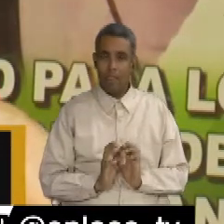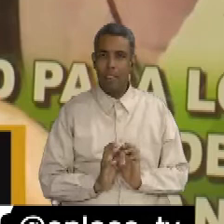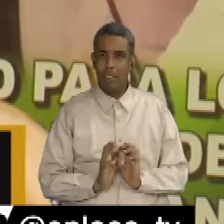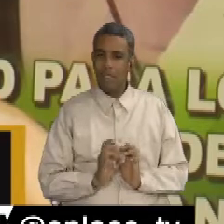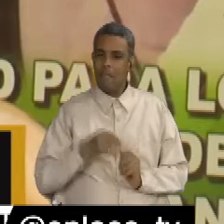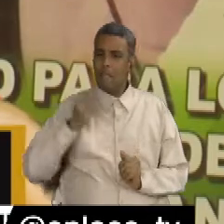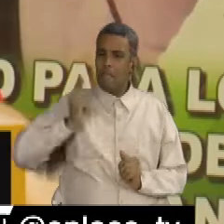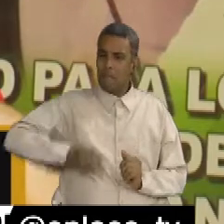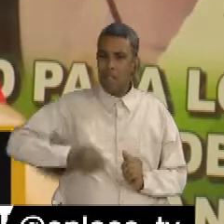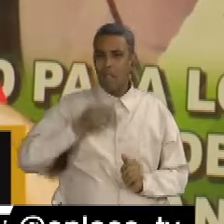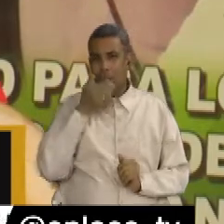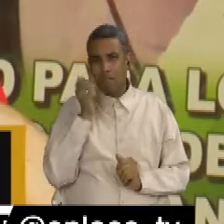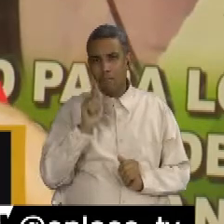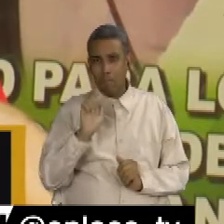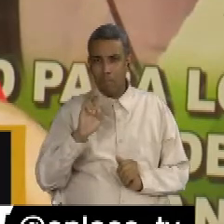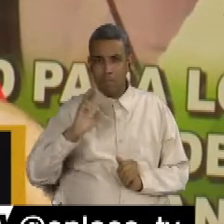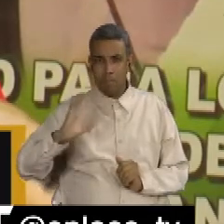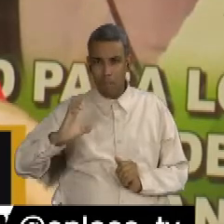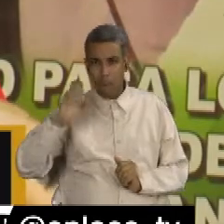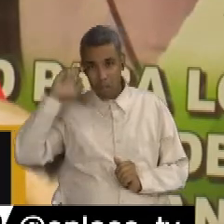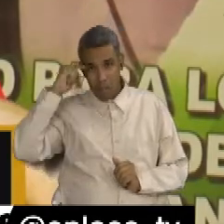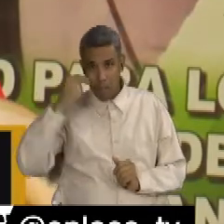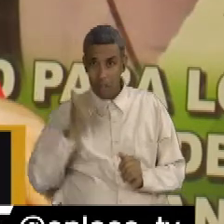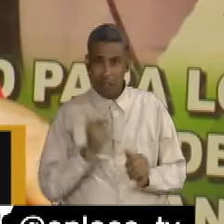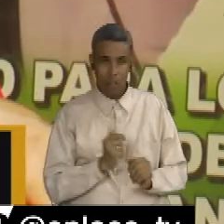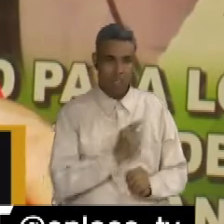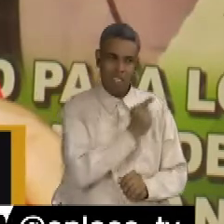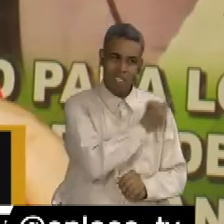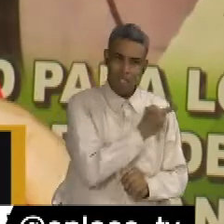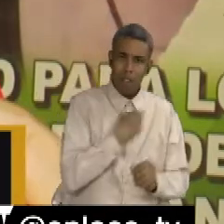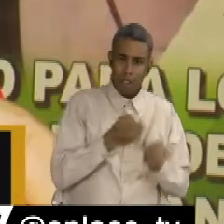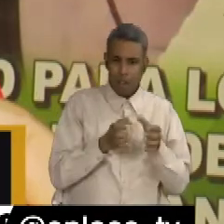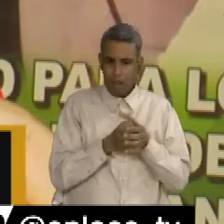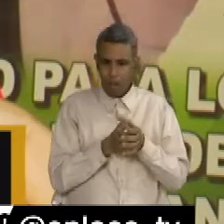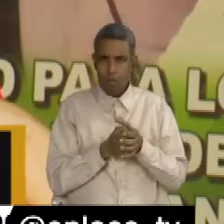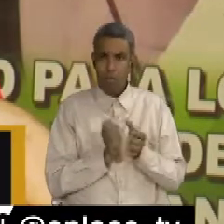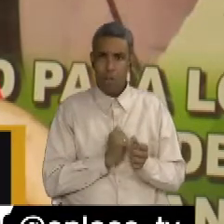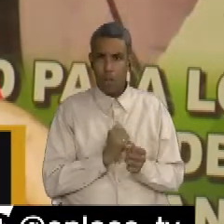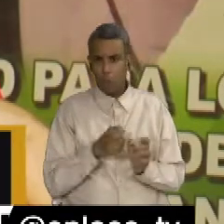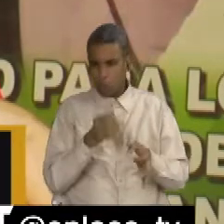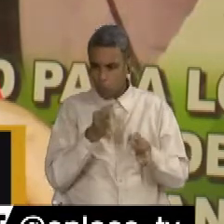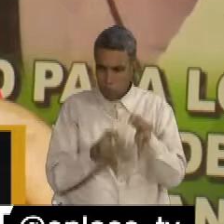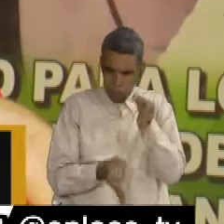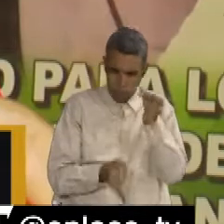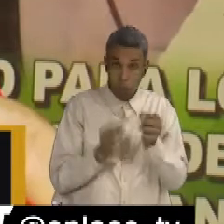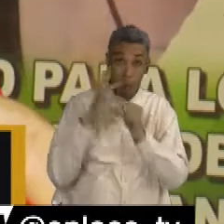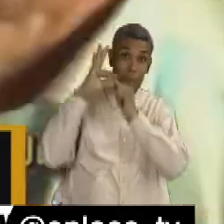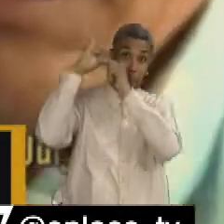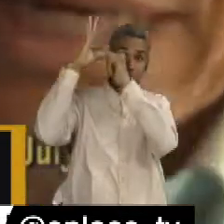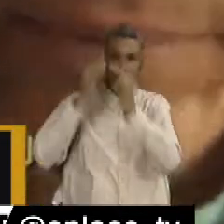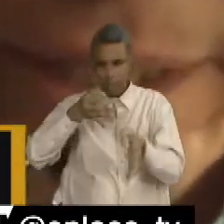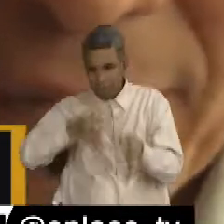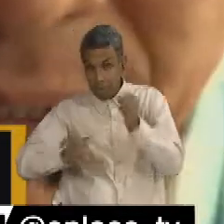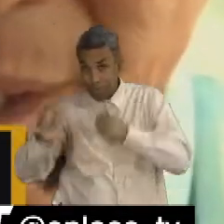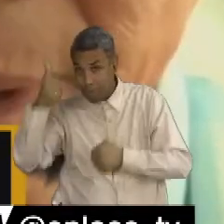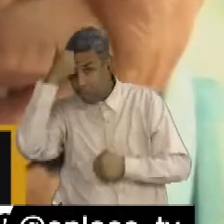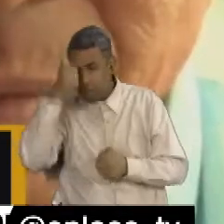que ver con revisar esos procesos donde se nota claramente que